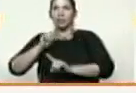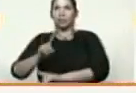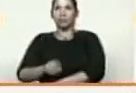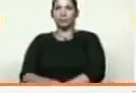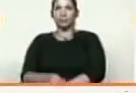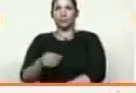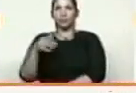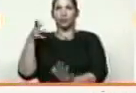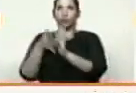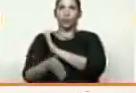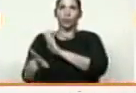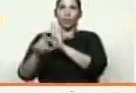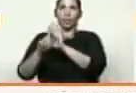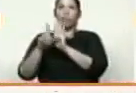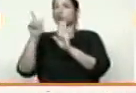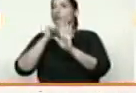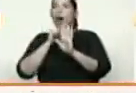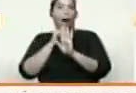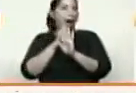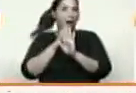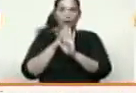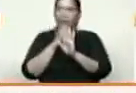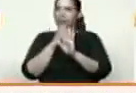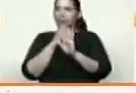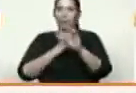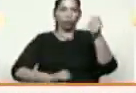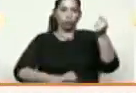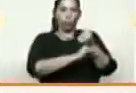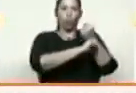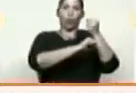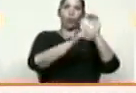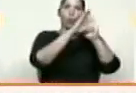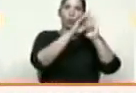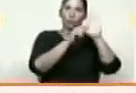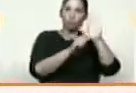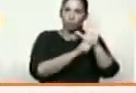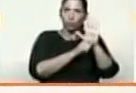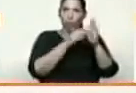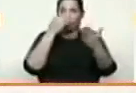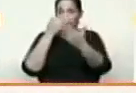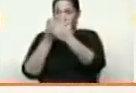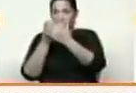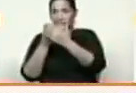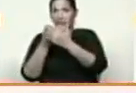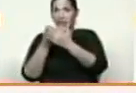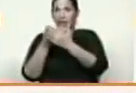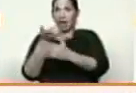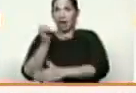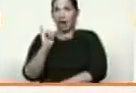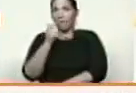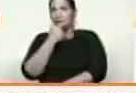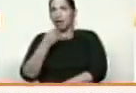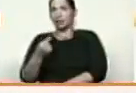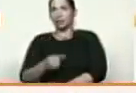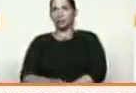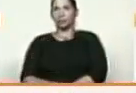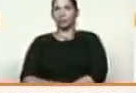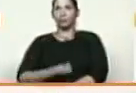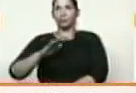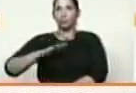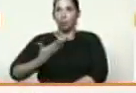no tienen su fundamento en la Constitución y frente a la cual fácilmente pueden